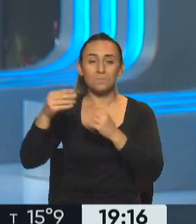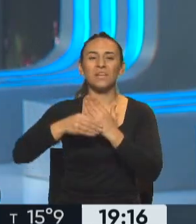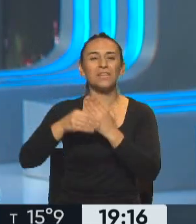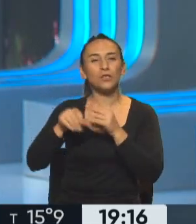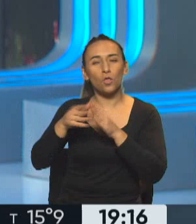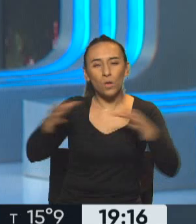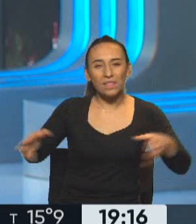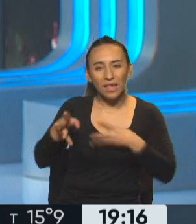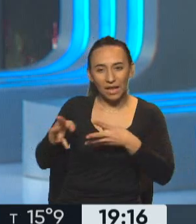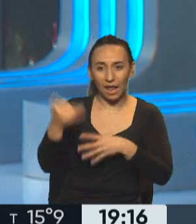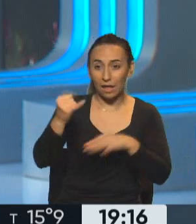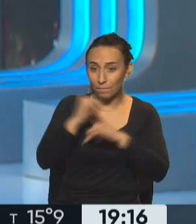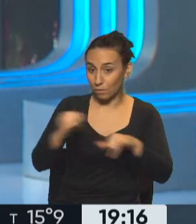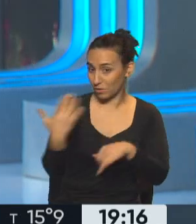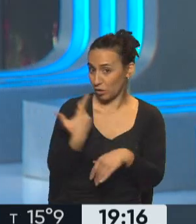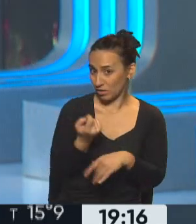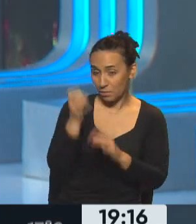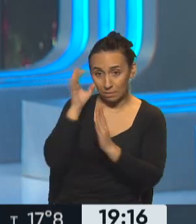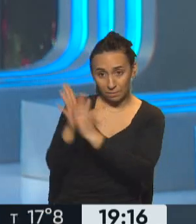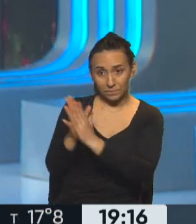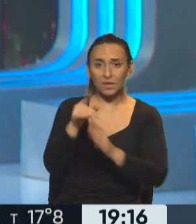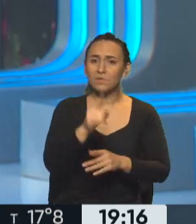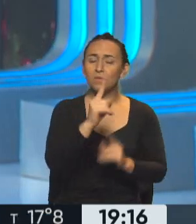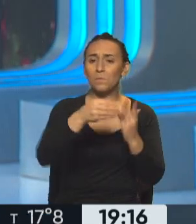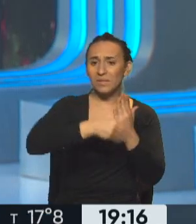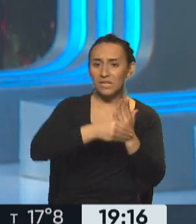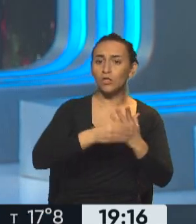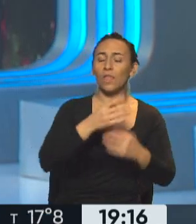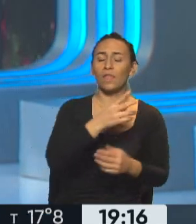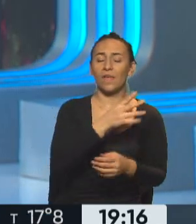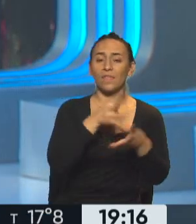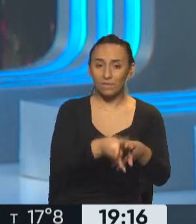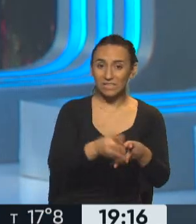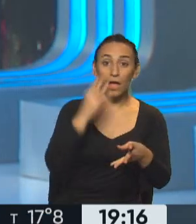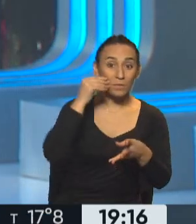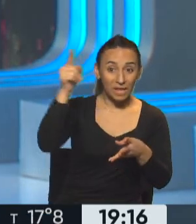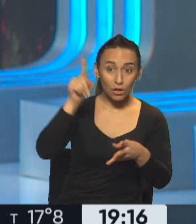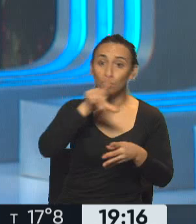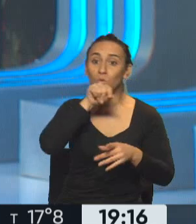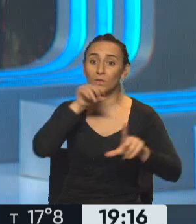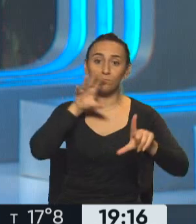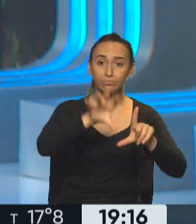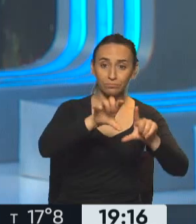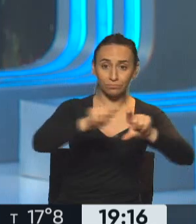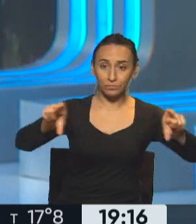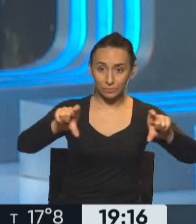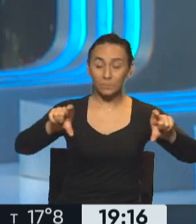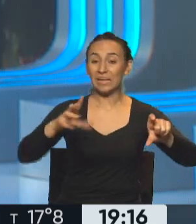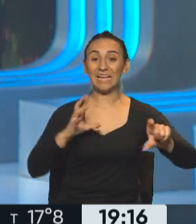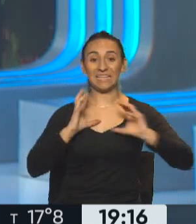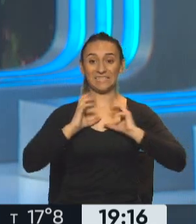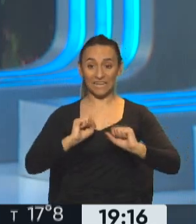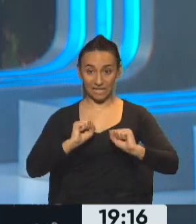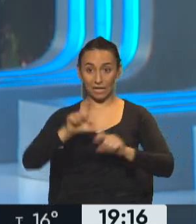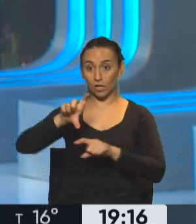Si vos nos permitís, hay una información de último momento, donde el ministro de Defensa británico tuitea y nuestro secretario